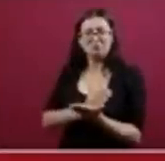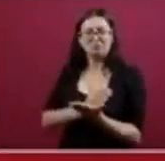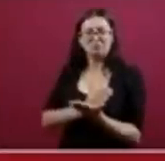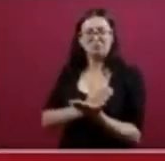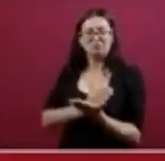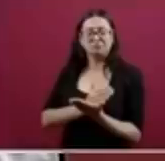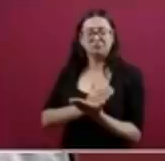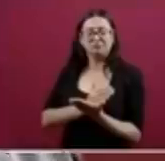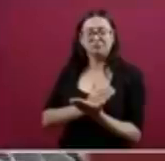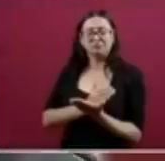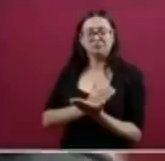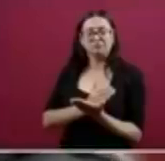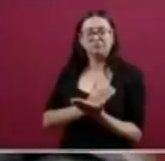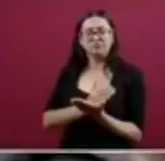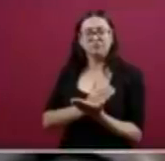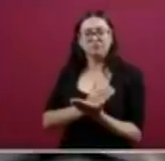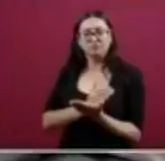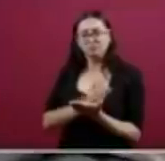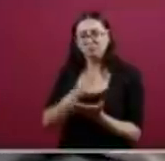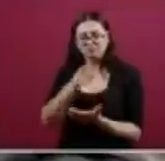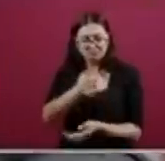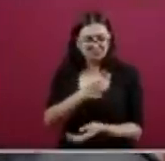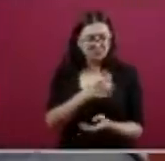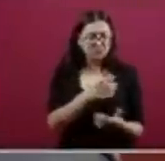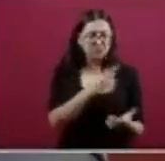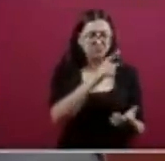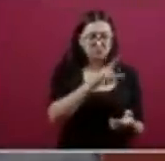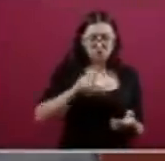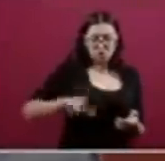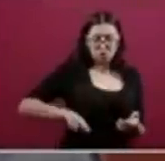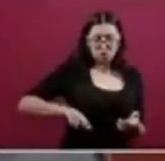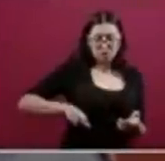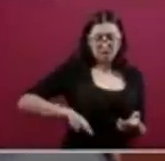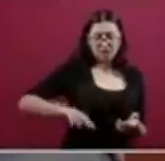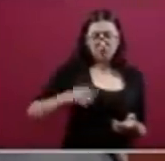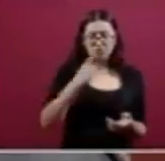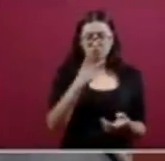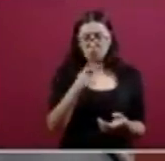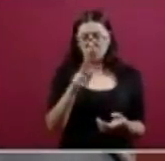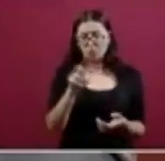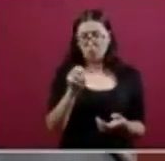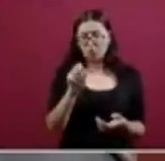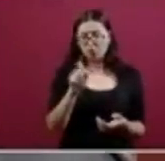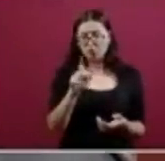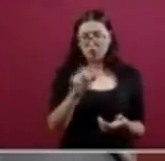cómo se quedaba el dinero en intermediarios.